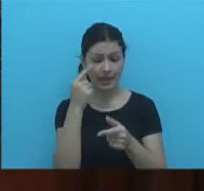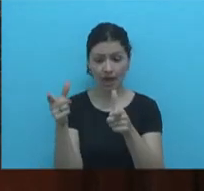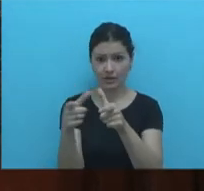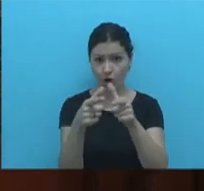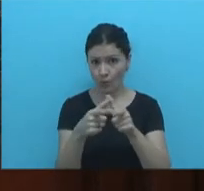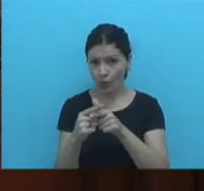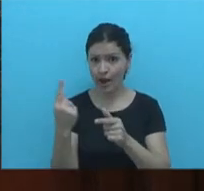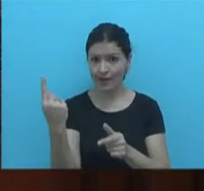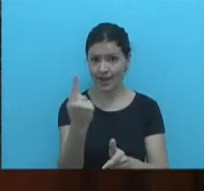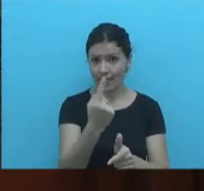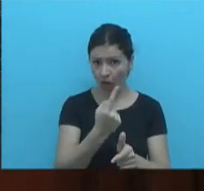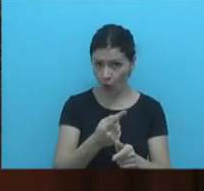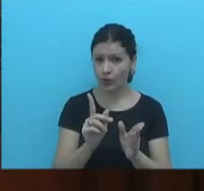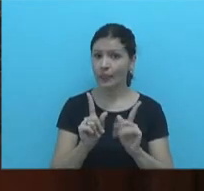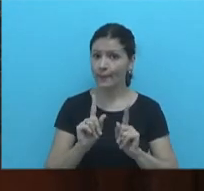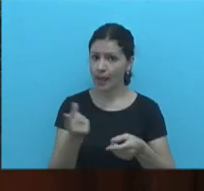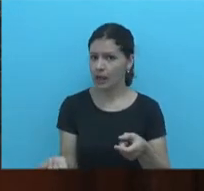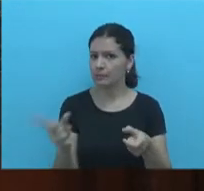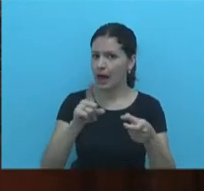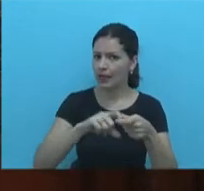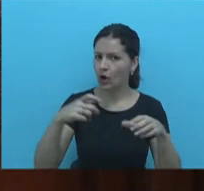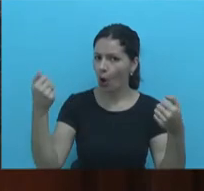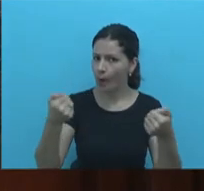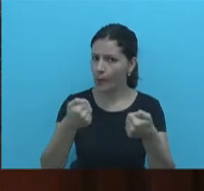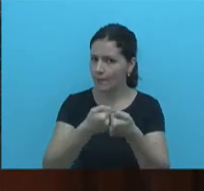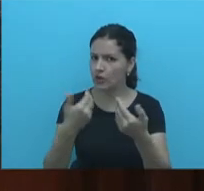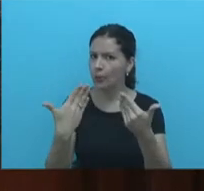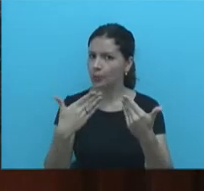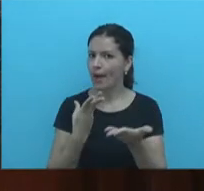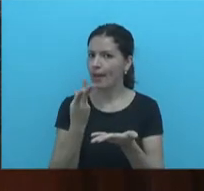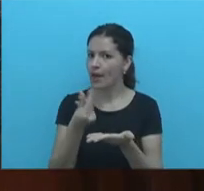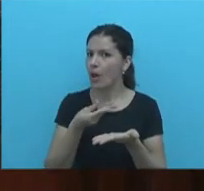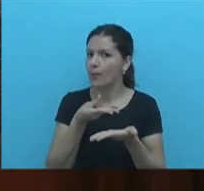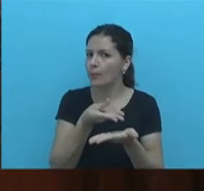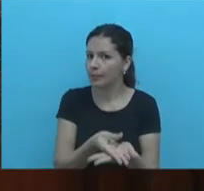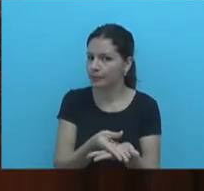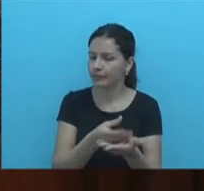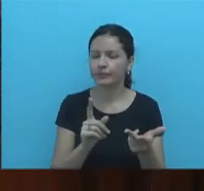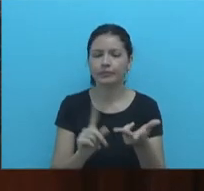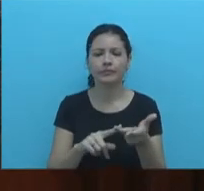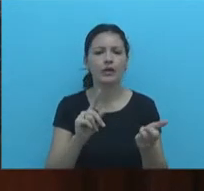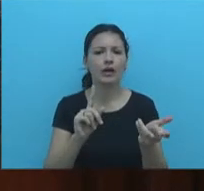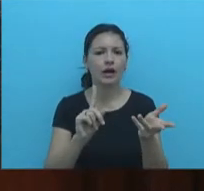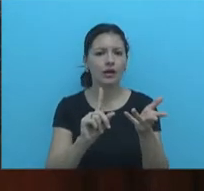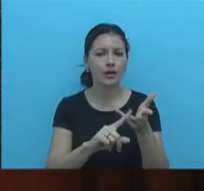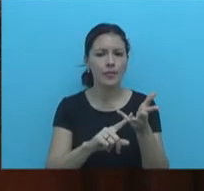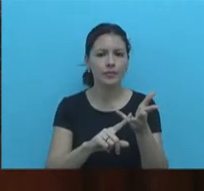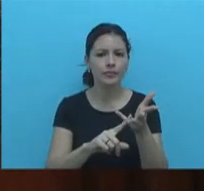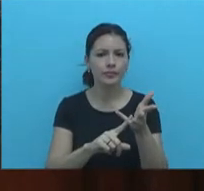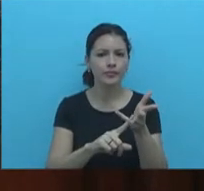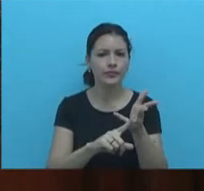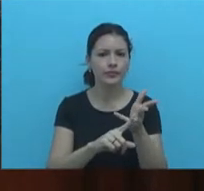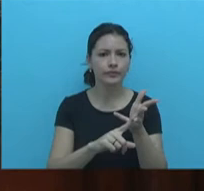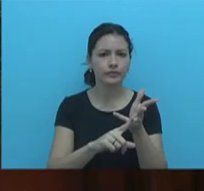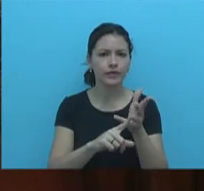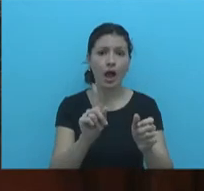en atención a los convenios que suscriban con la autoridad de aplicación del proyecto y su futura gestión. D. Los aportes que establezca